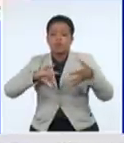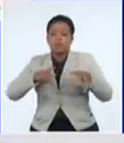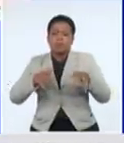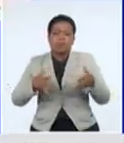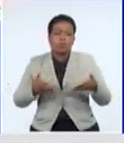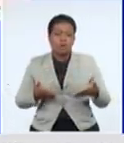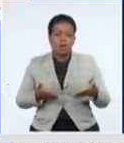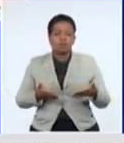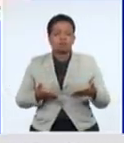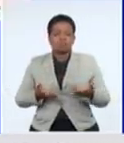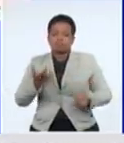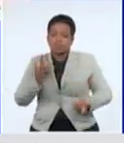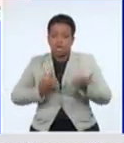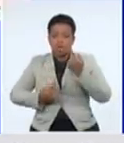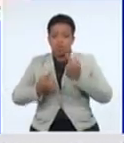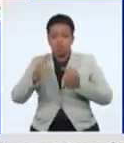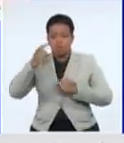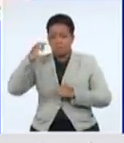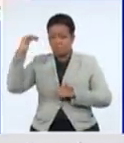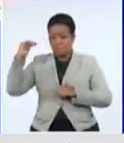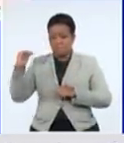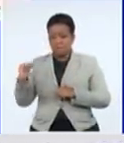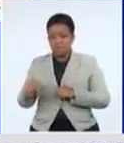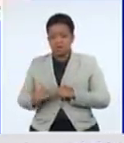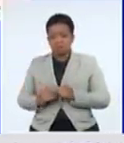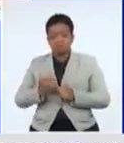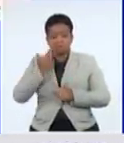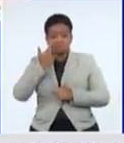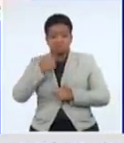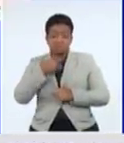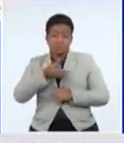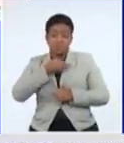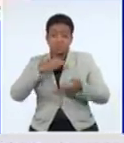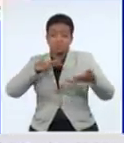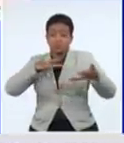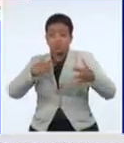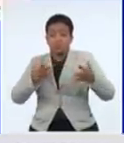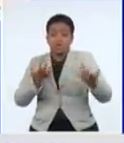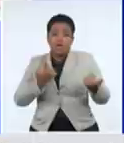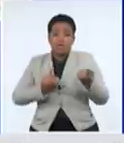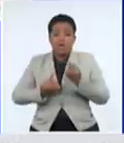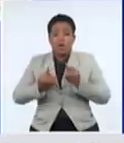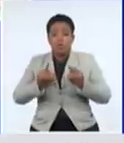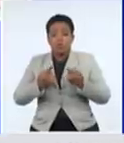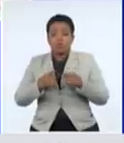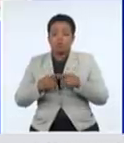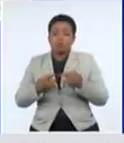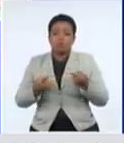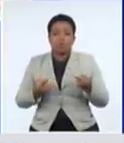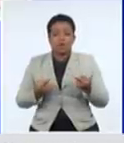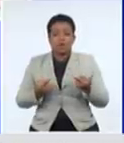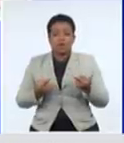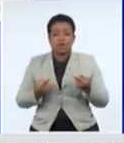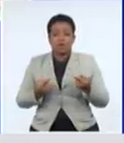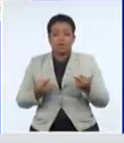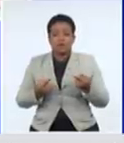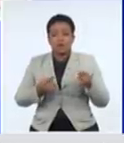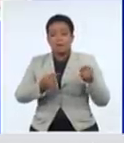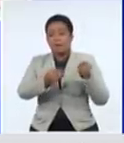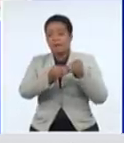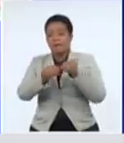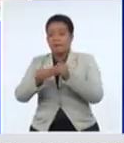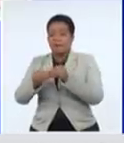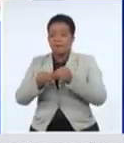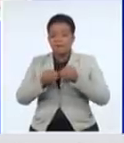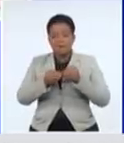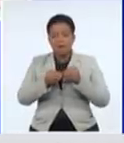un tanto mayor. Y fíjense que digo la complejidad epidemiológica y no precisamente la transmisión,